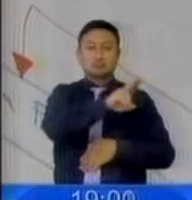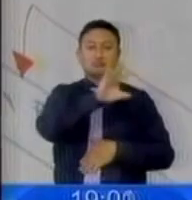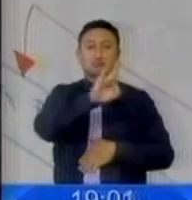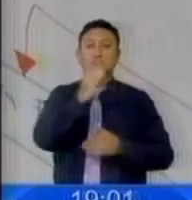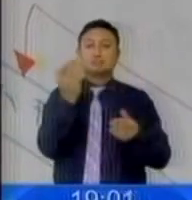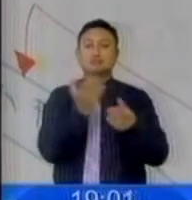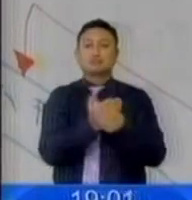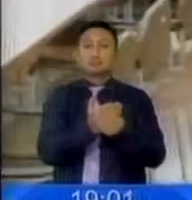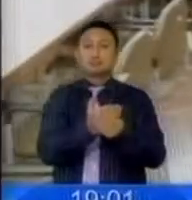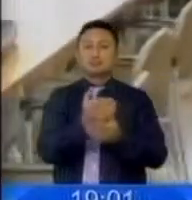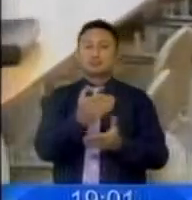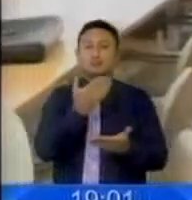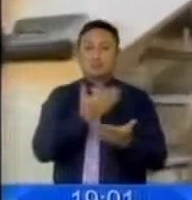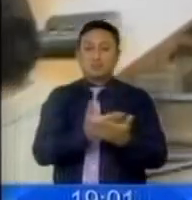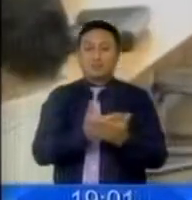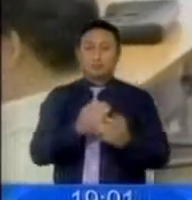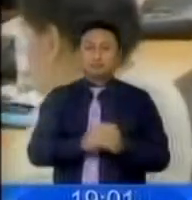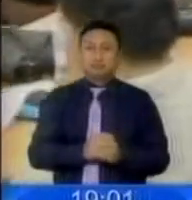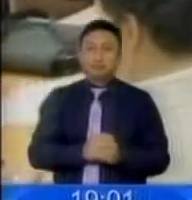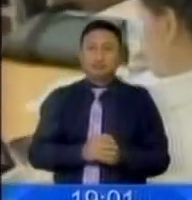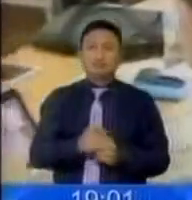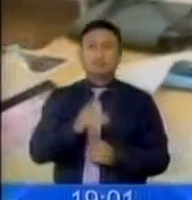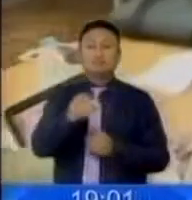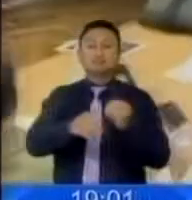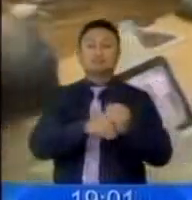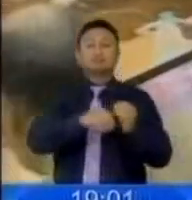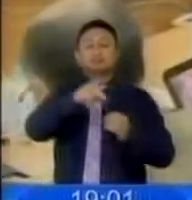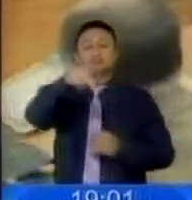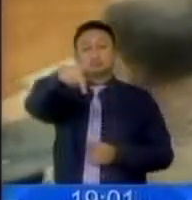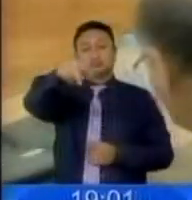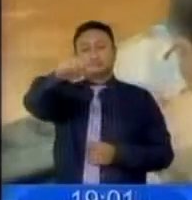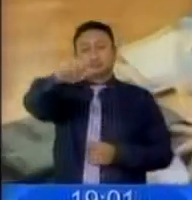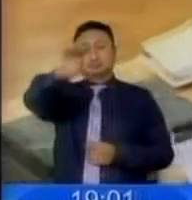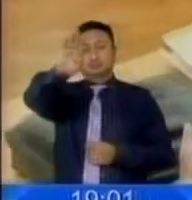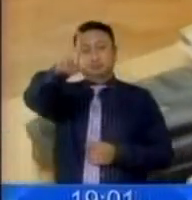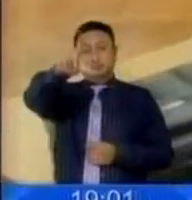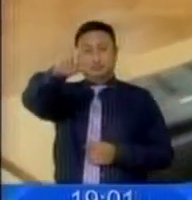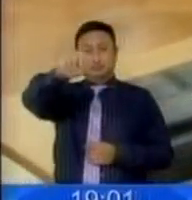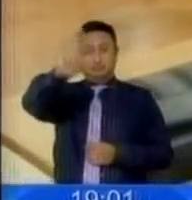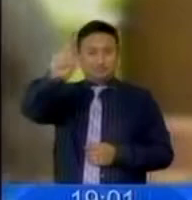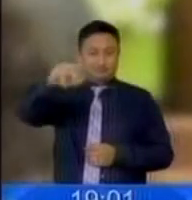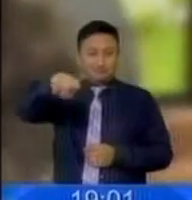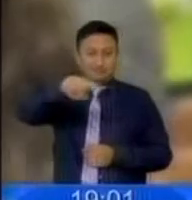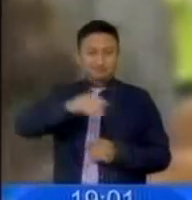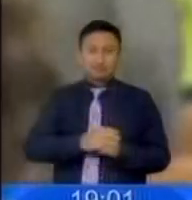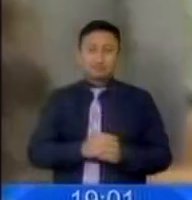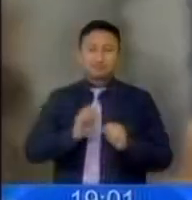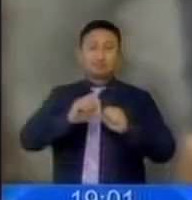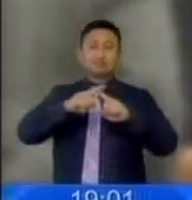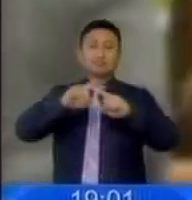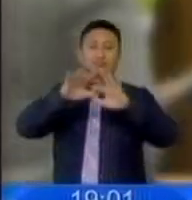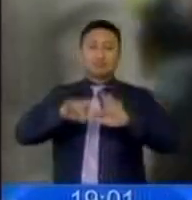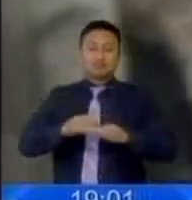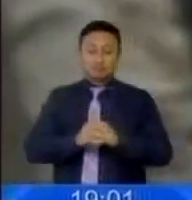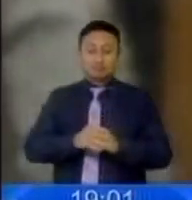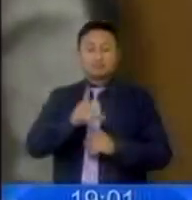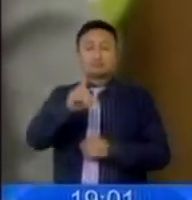de convicción. A Correa se suma Pablo R., exsecretario de Inteligencia, y los agentes Diana F.